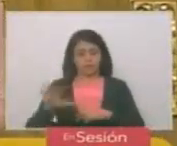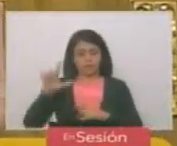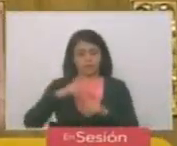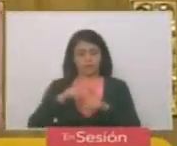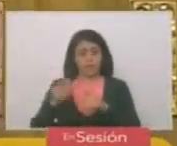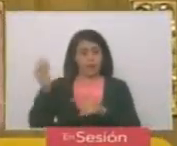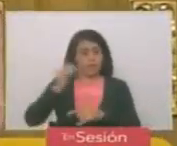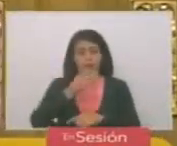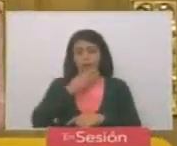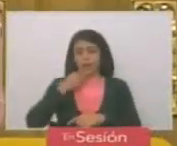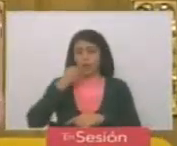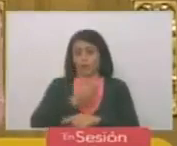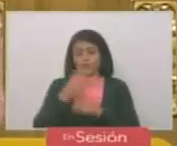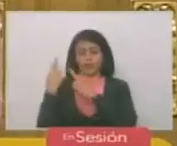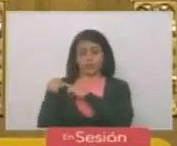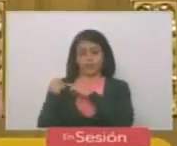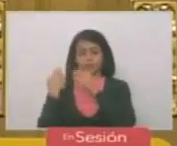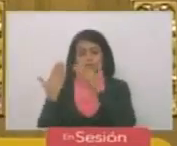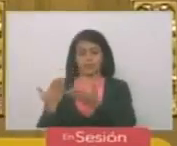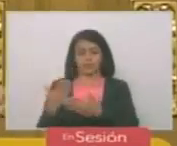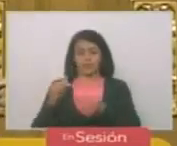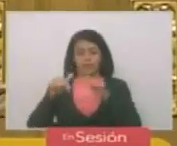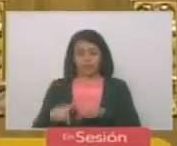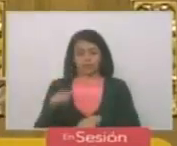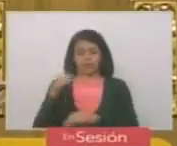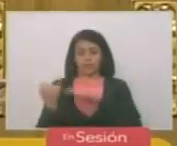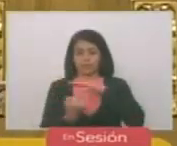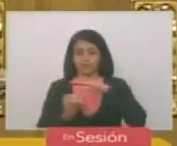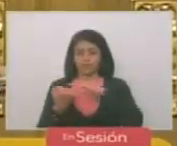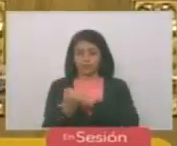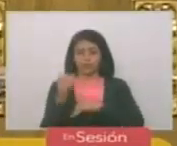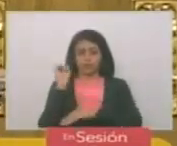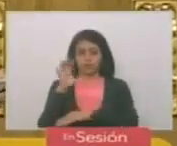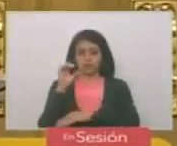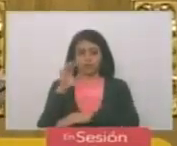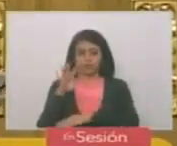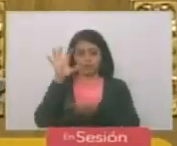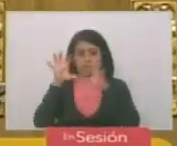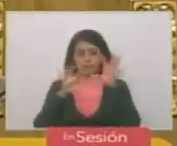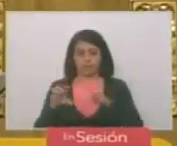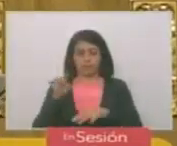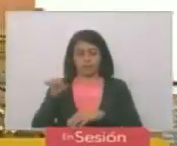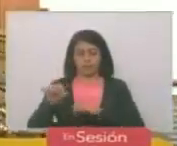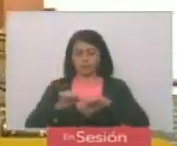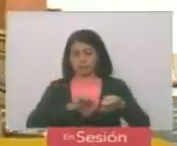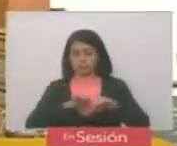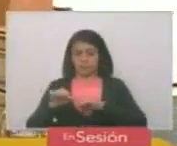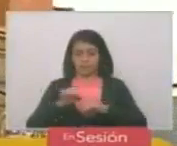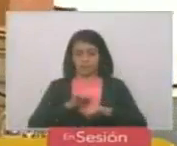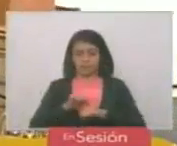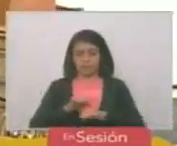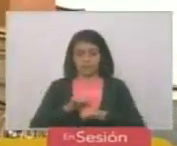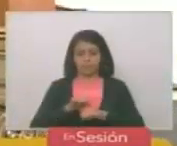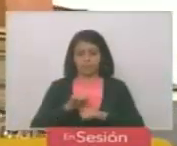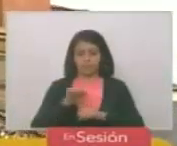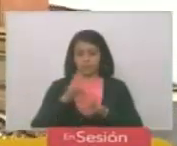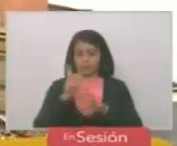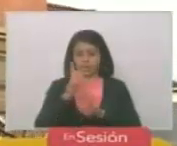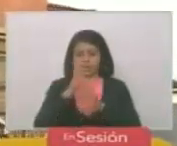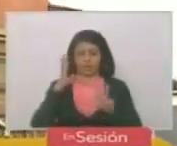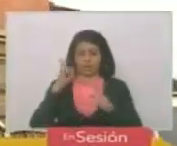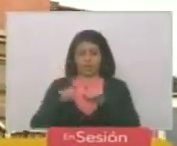la más joven representada en esta instancia parlamentaria de la red del Movimiento de Países No